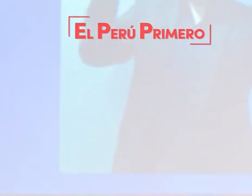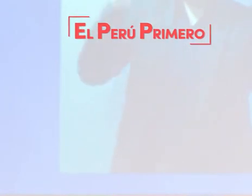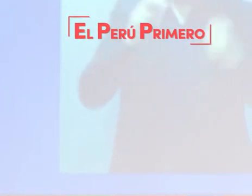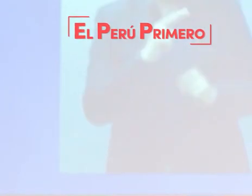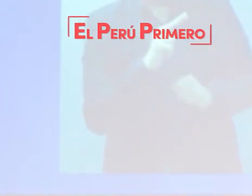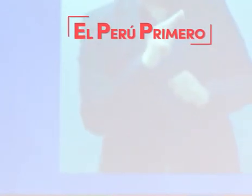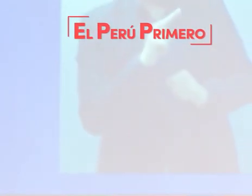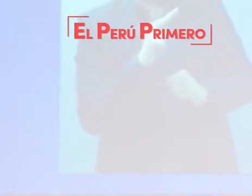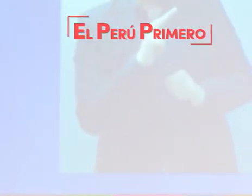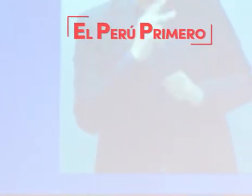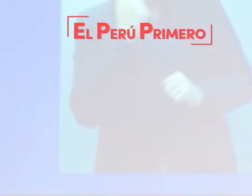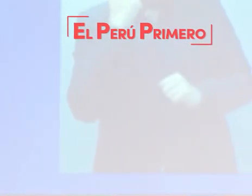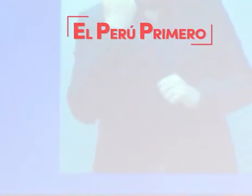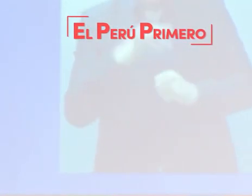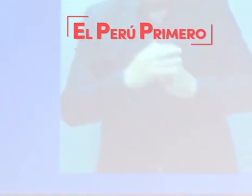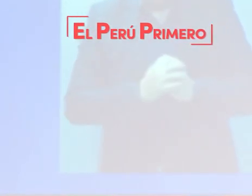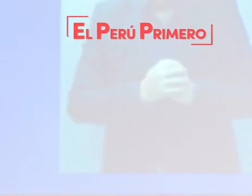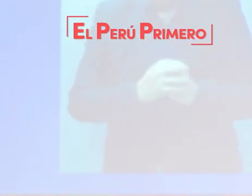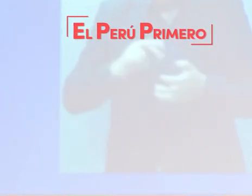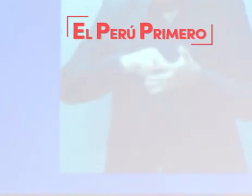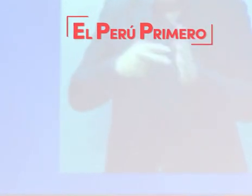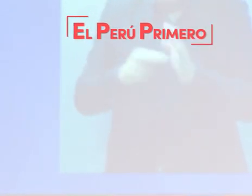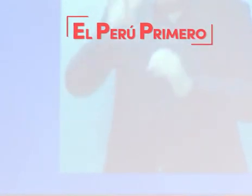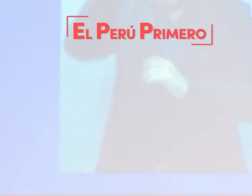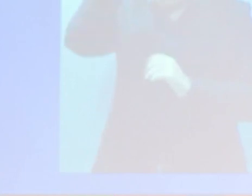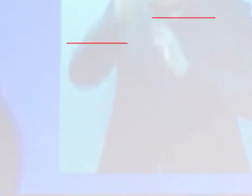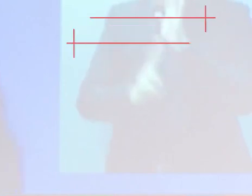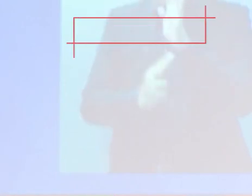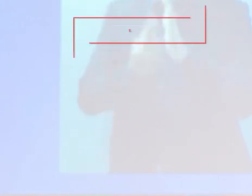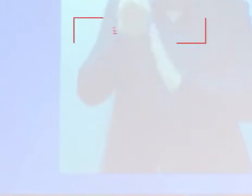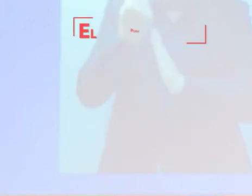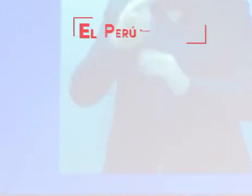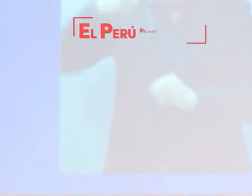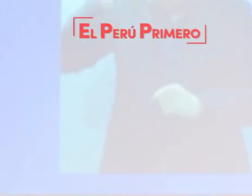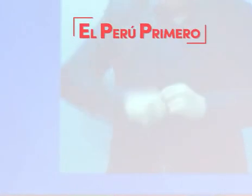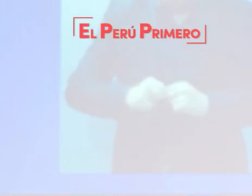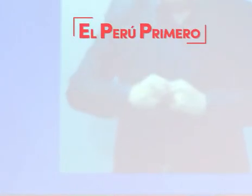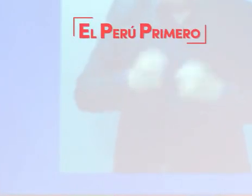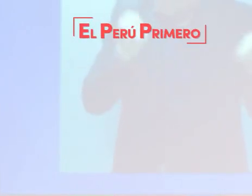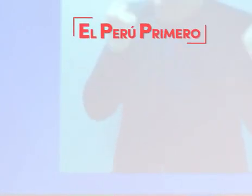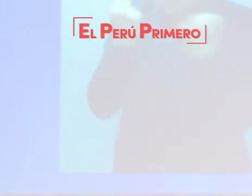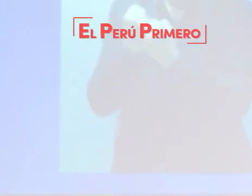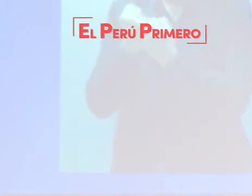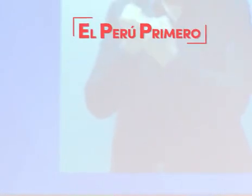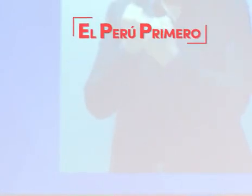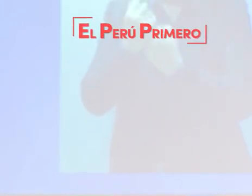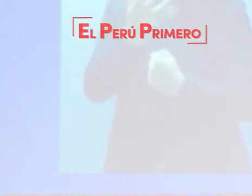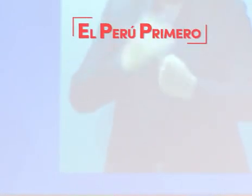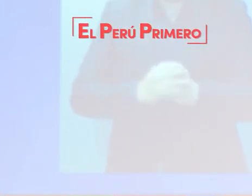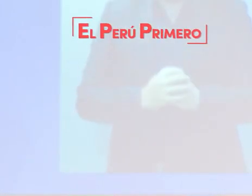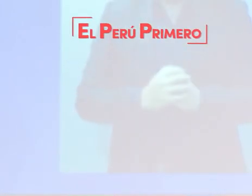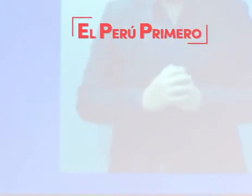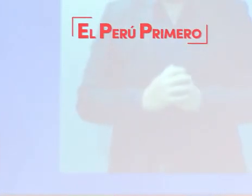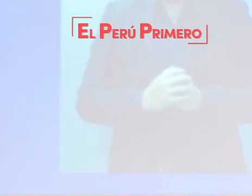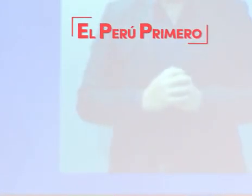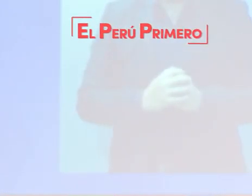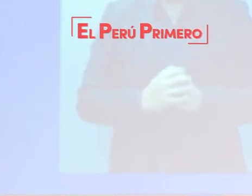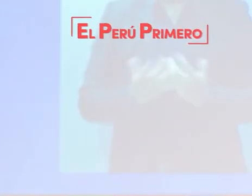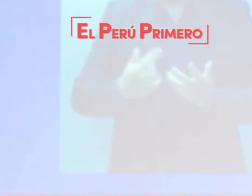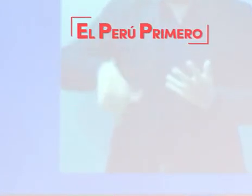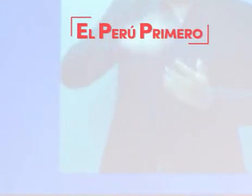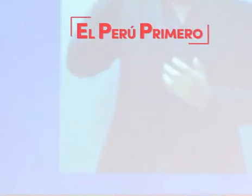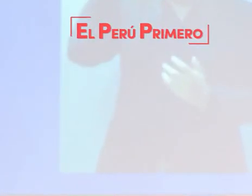decir, la corrupción no nos va a vencer, de ninguna manera. No lo vamos a permitir los peruanos. Esa corrupción que